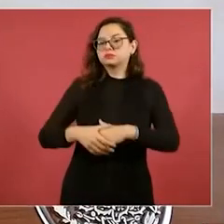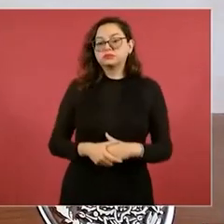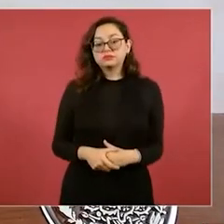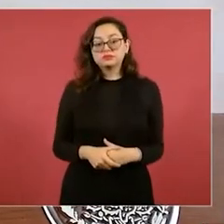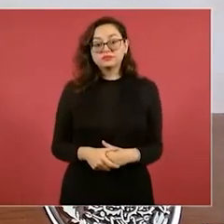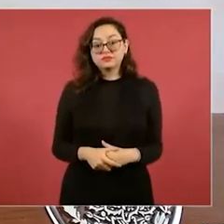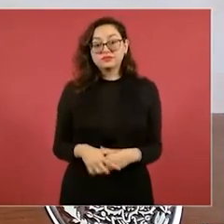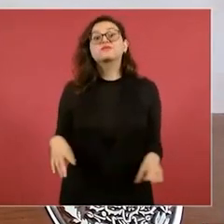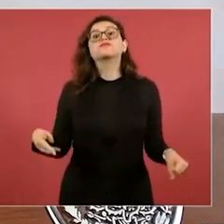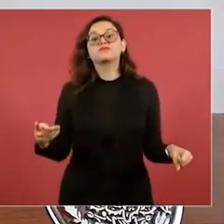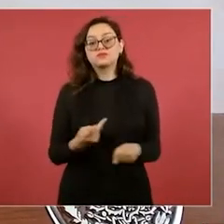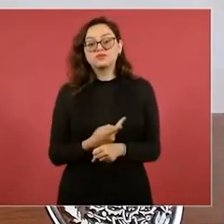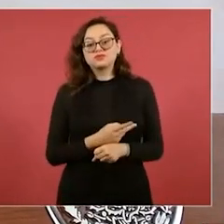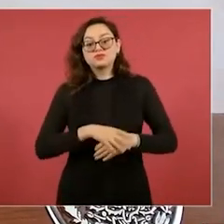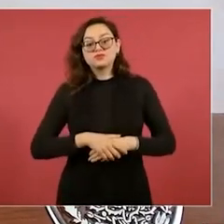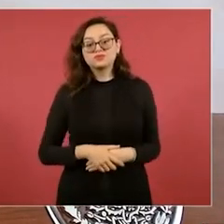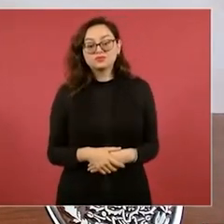¿Y saben?